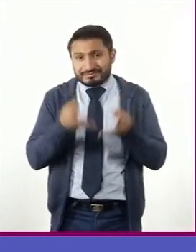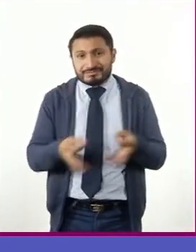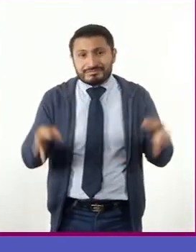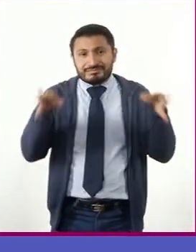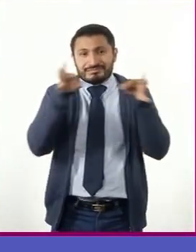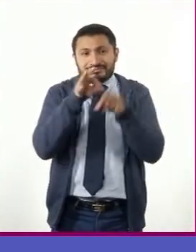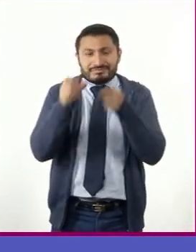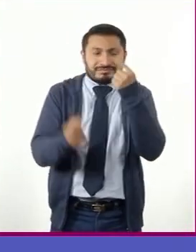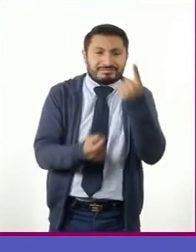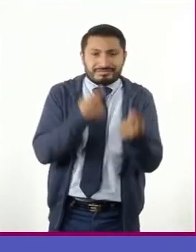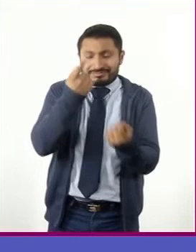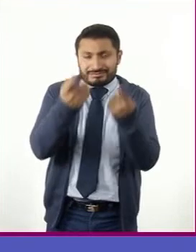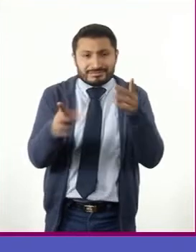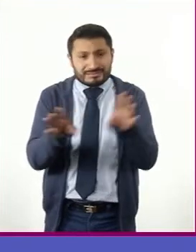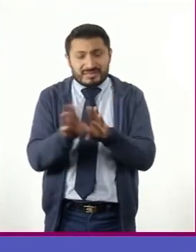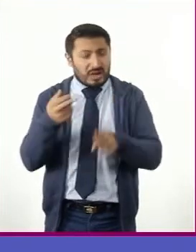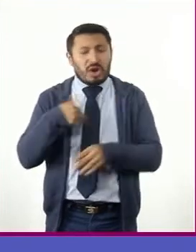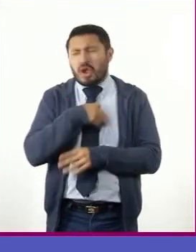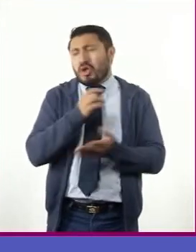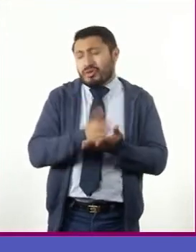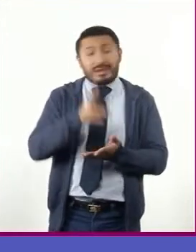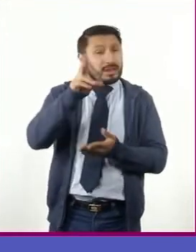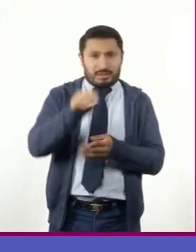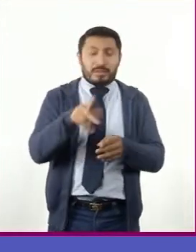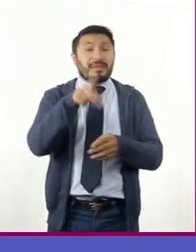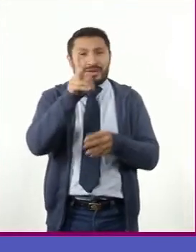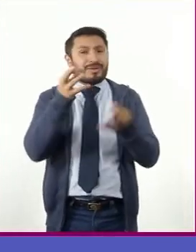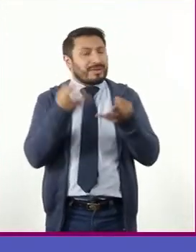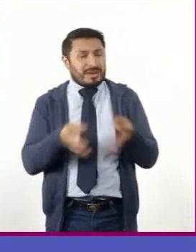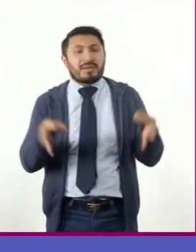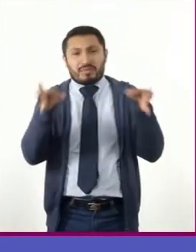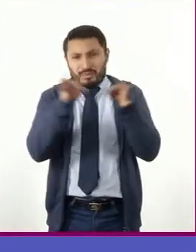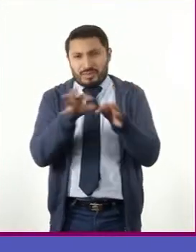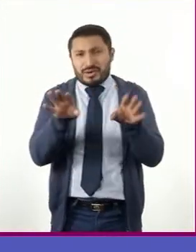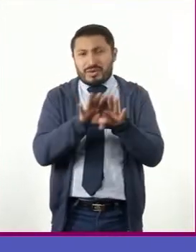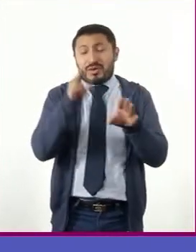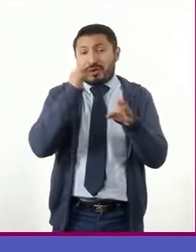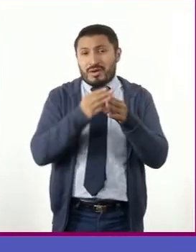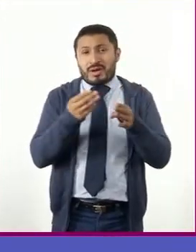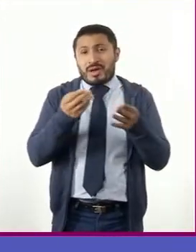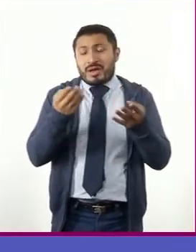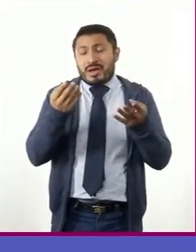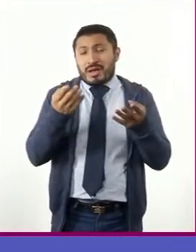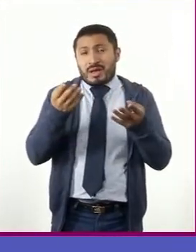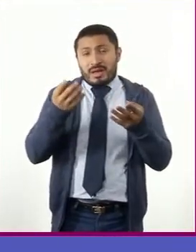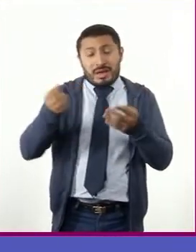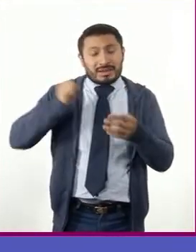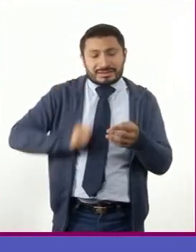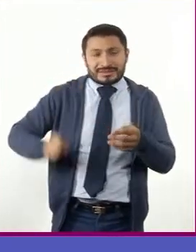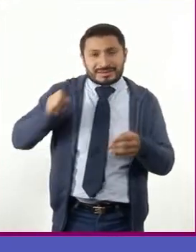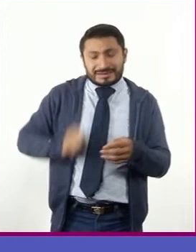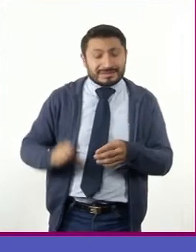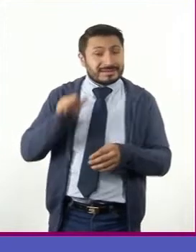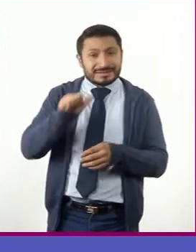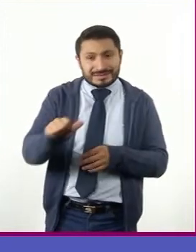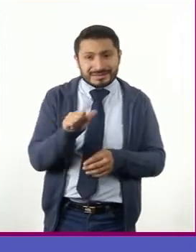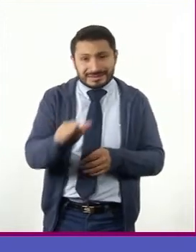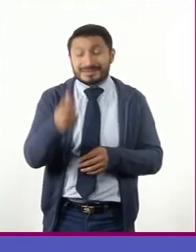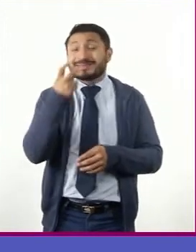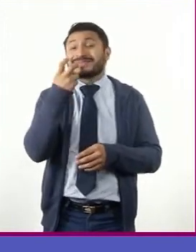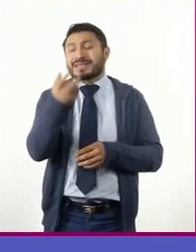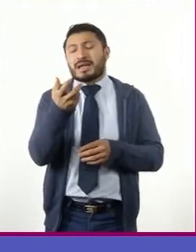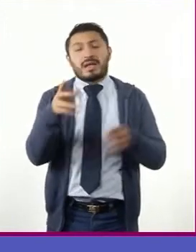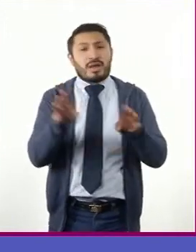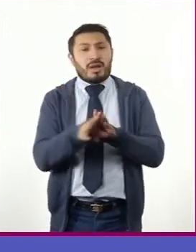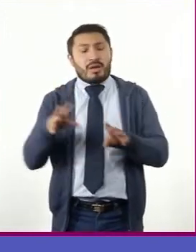trascendentes, algunos de ellos, no es que sean los únicos, pero que fueron muy importantes en el mundo del siglo XVI fue justamente